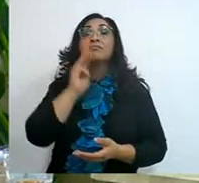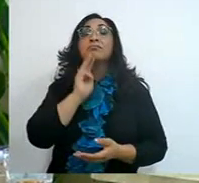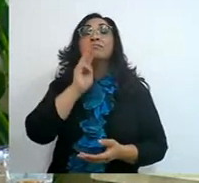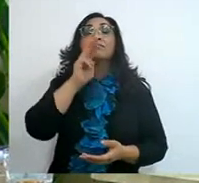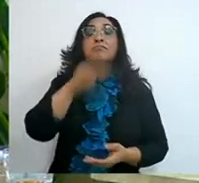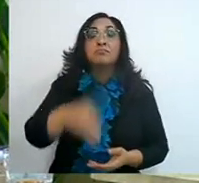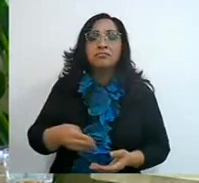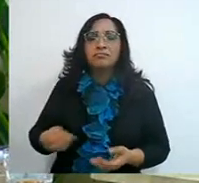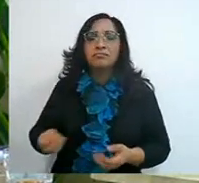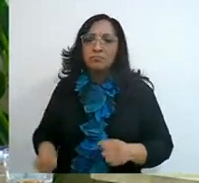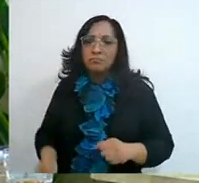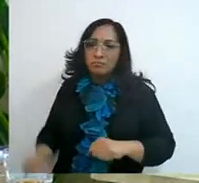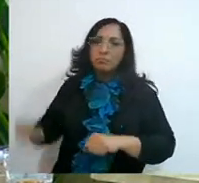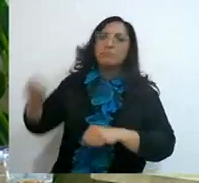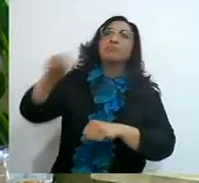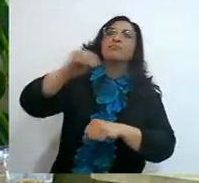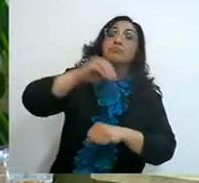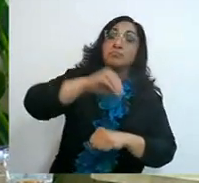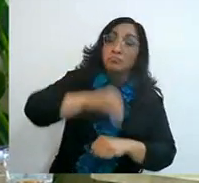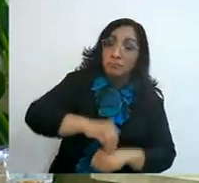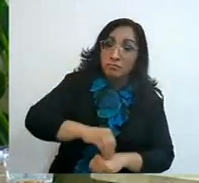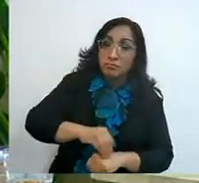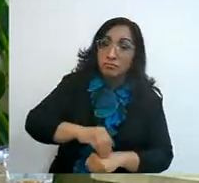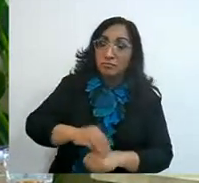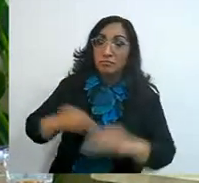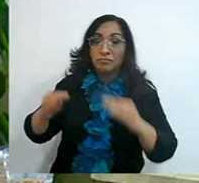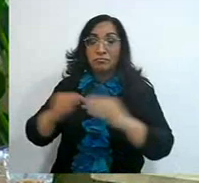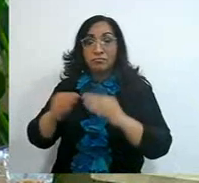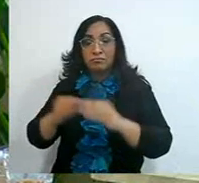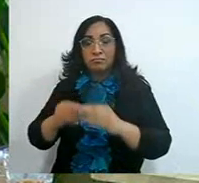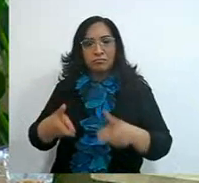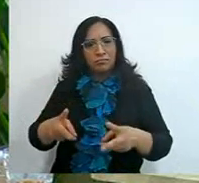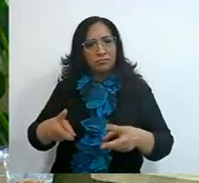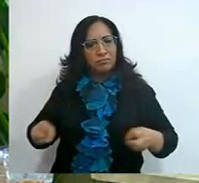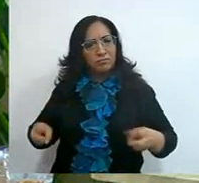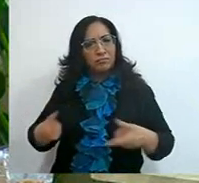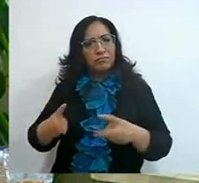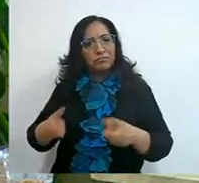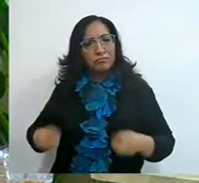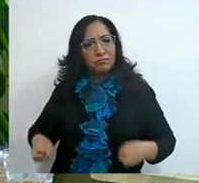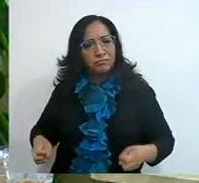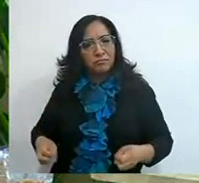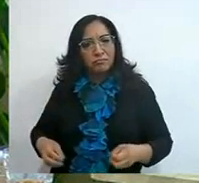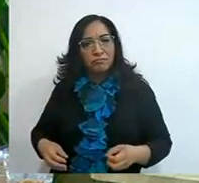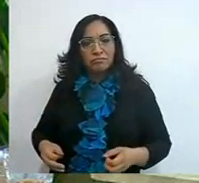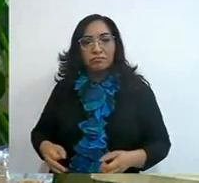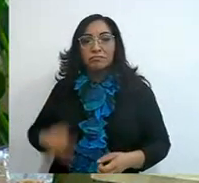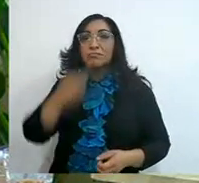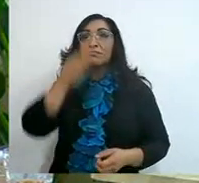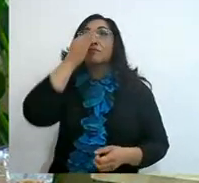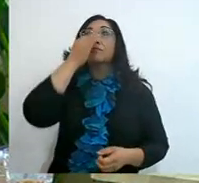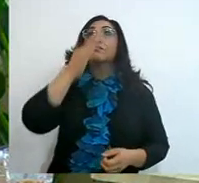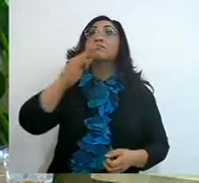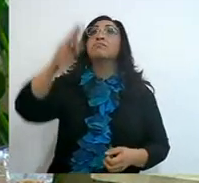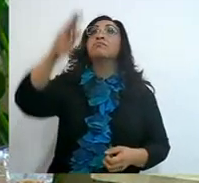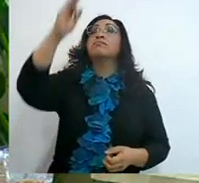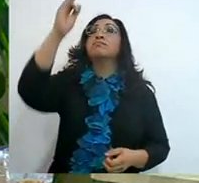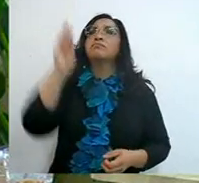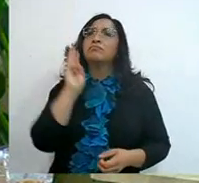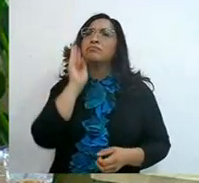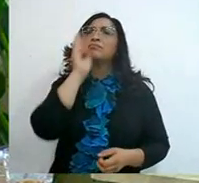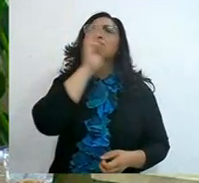y reposará en la casa del ladrón y en aquel que jura falsamente. ¿Sabe quién